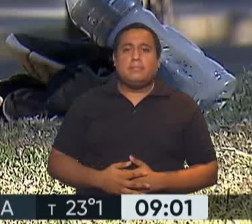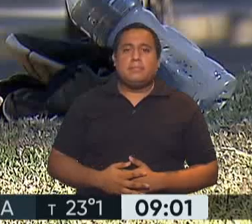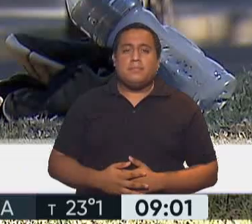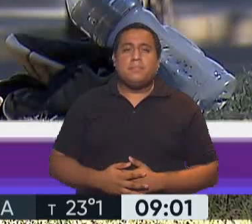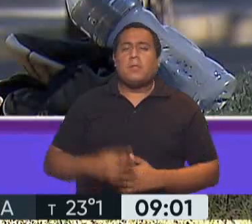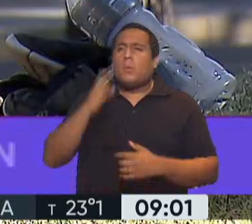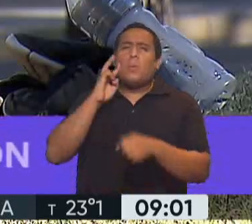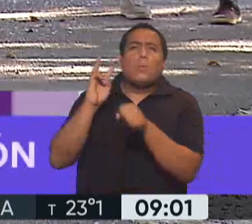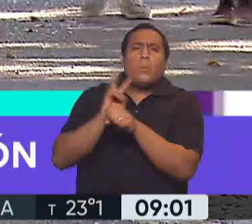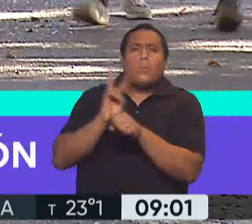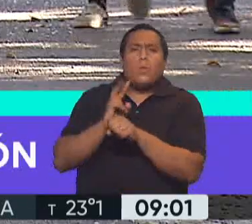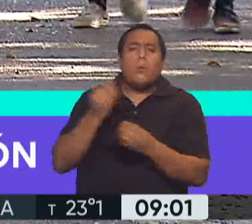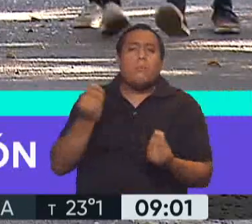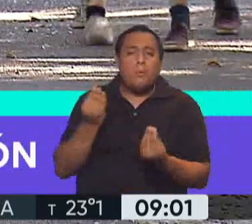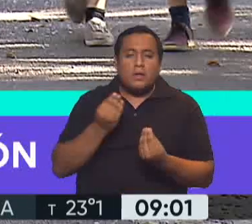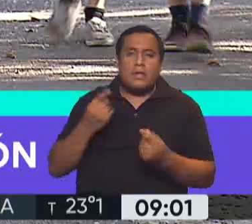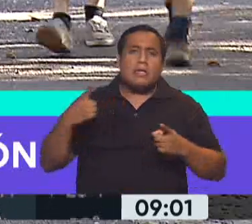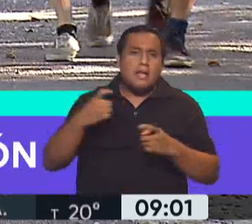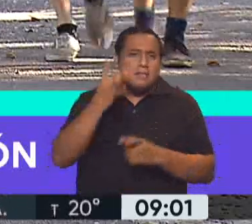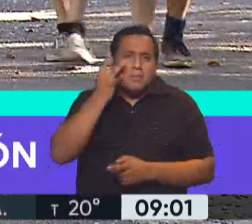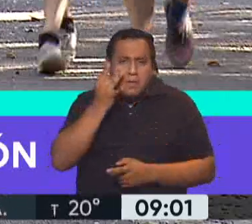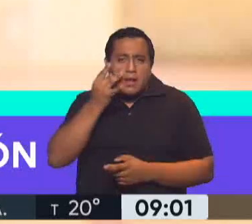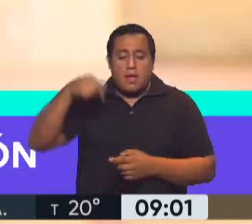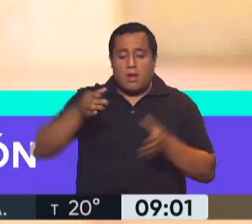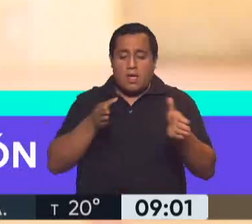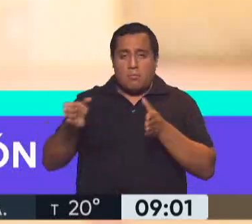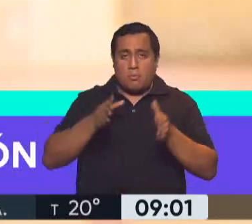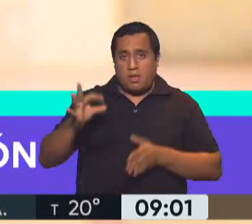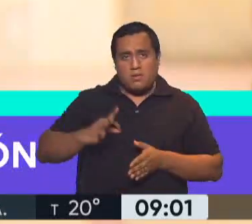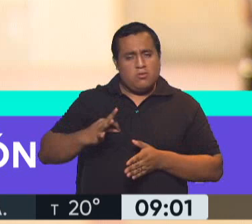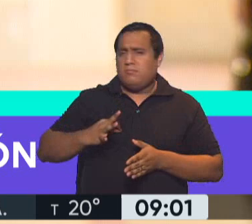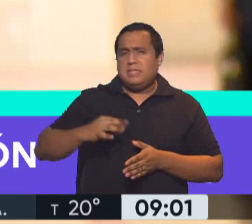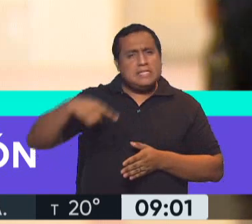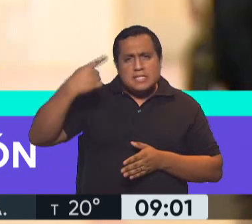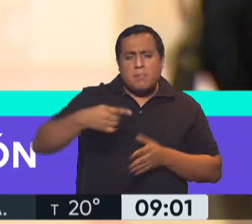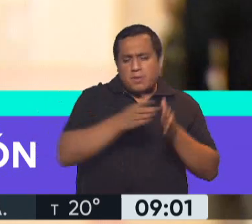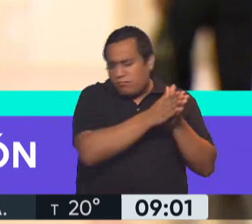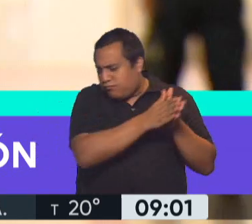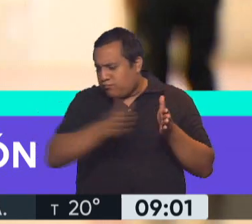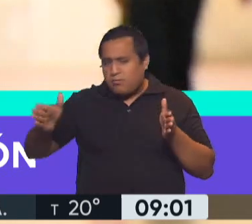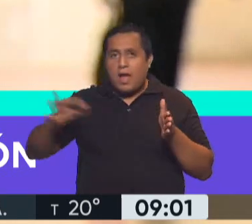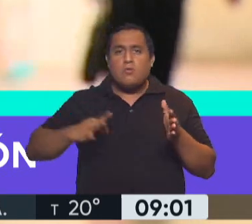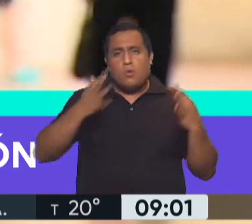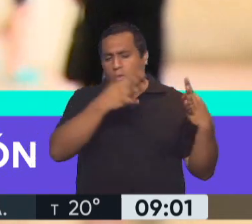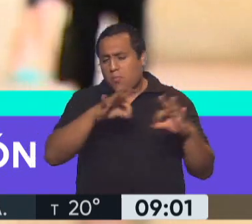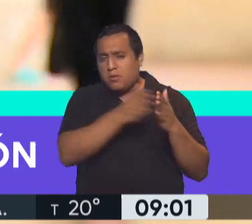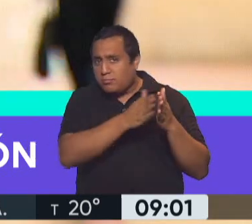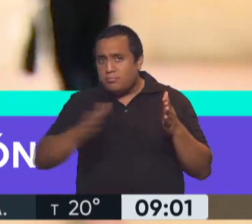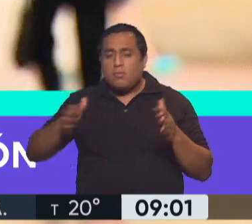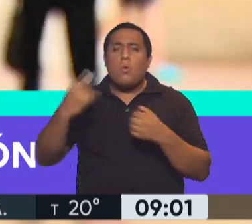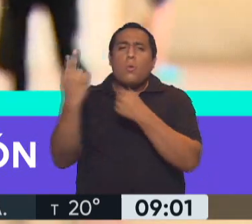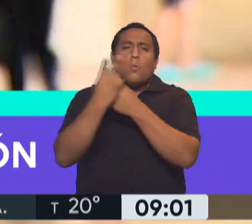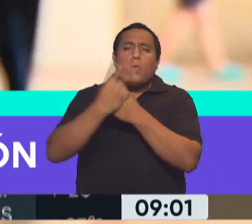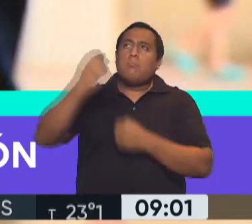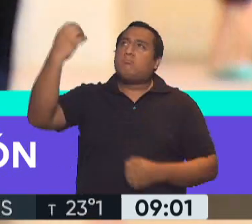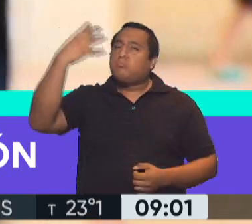Las precauciones que hay que tener para el cáncer de piel, no solamente en esta época del año, sino todo el año, es principalmente el cuidado con el